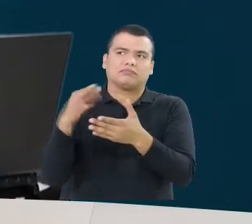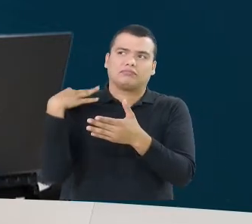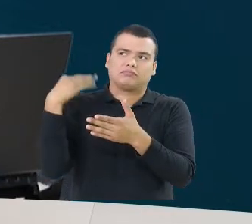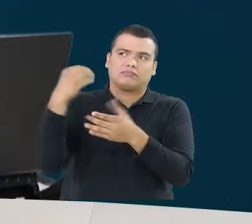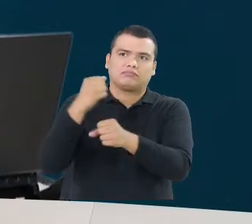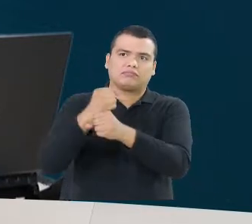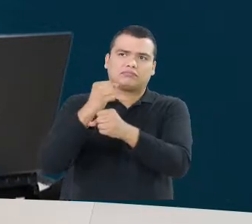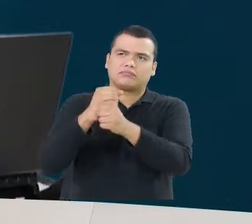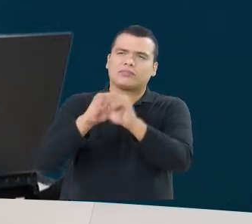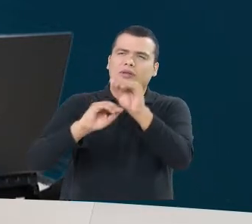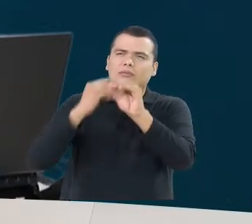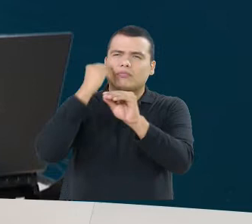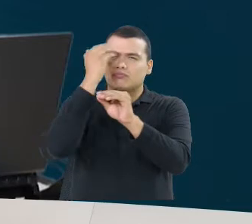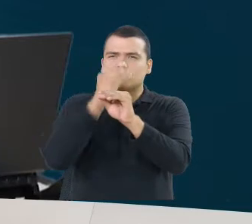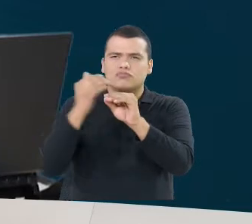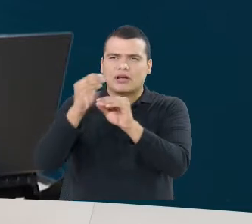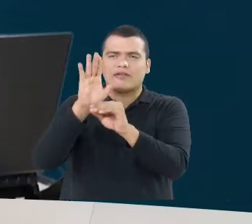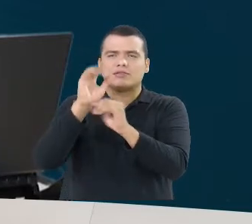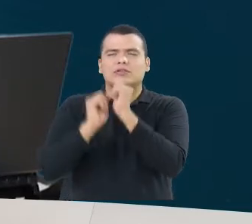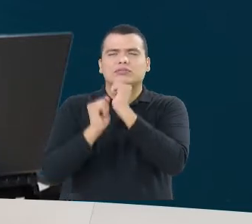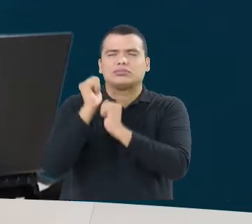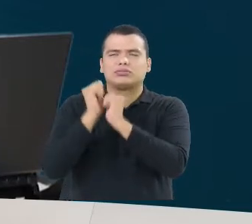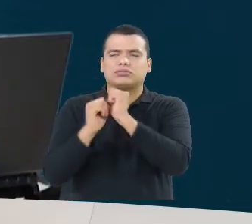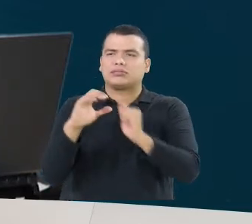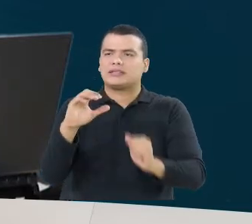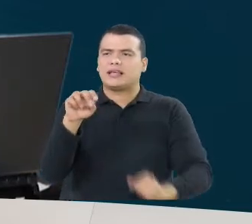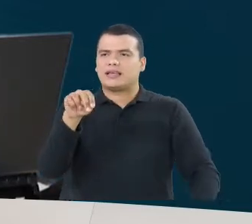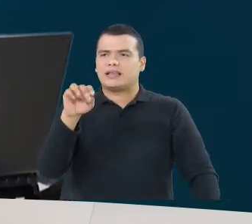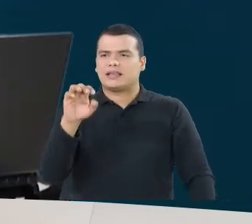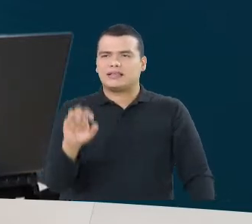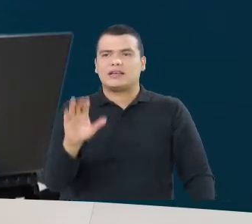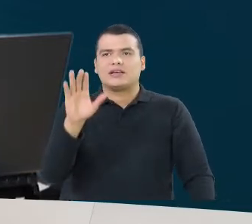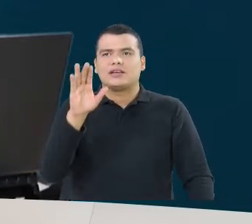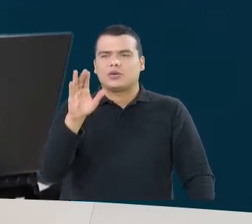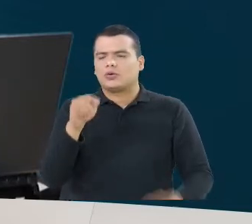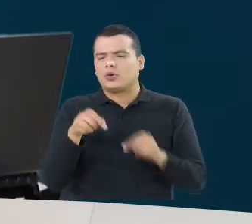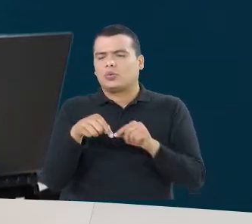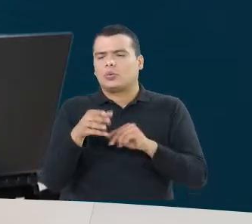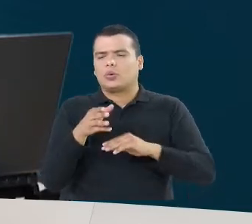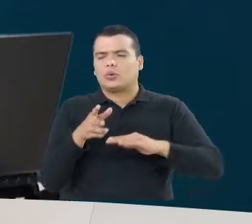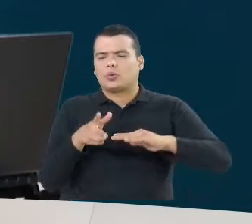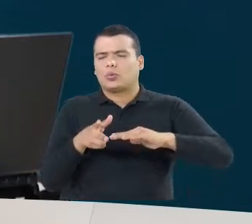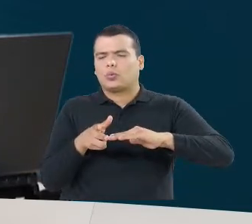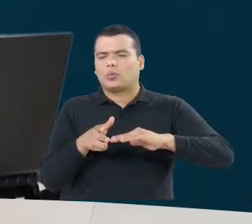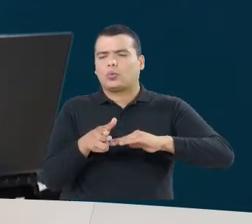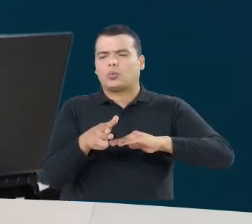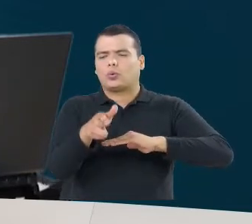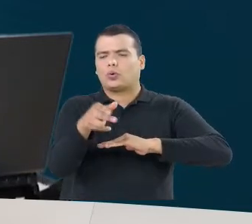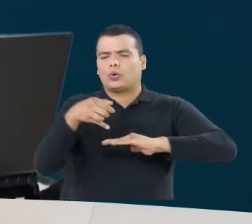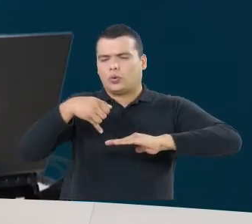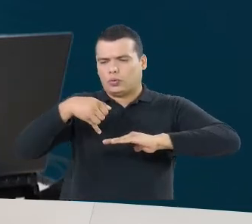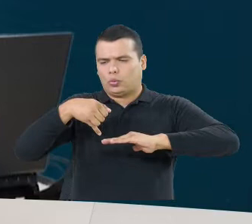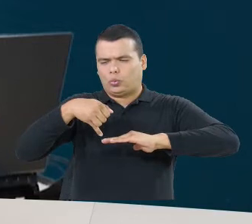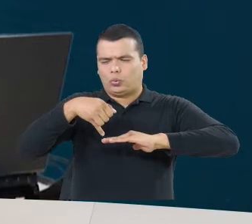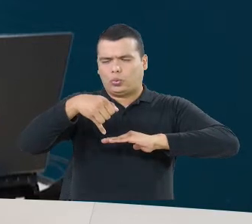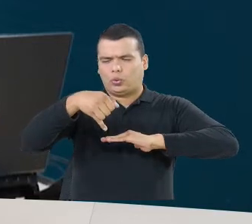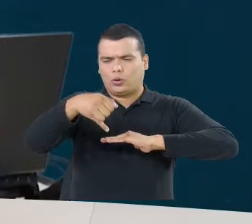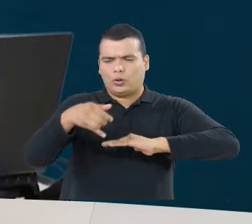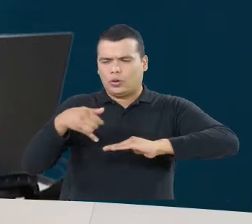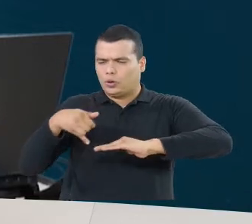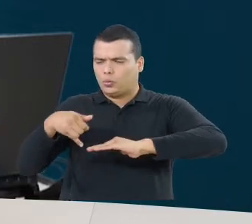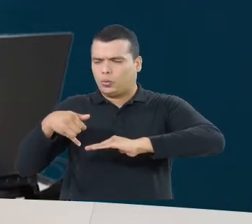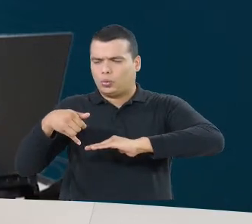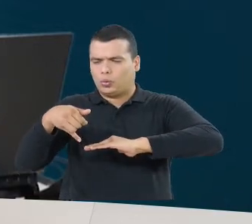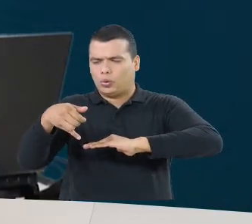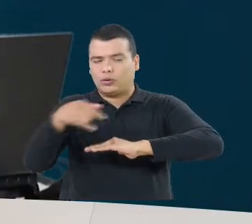láser. Entonces al desbaratar la máquina fotocopiadora, vi que tenía muchos motores